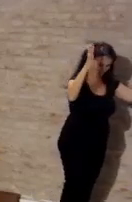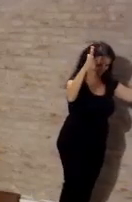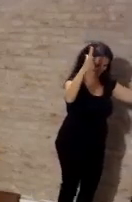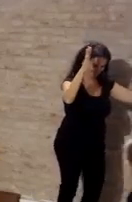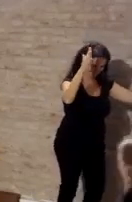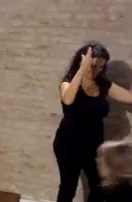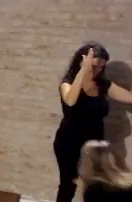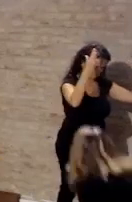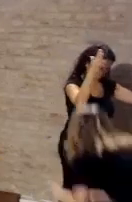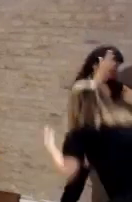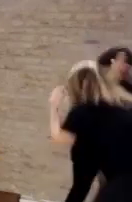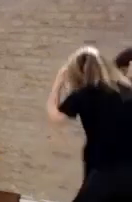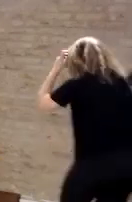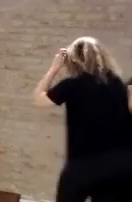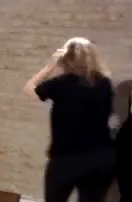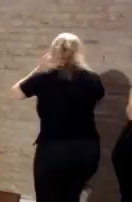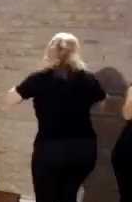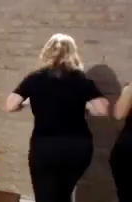gracias